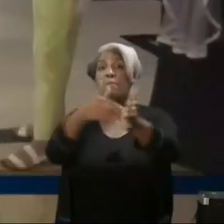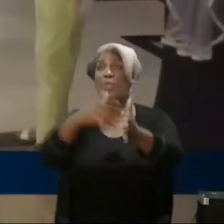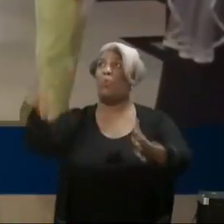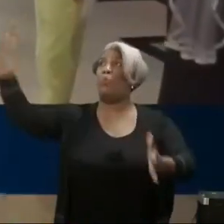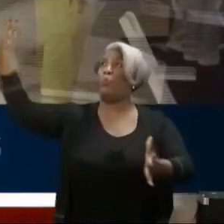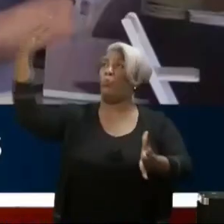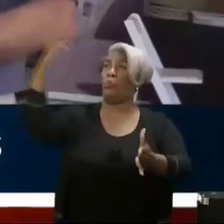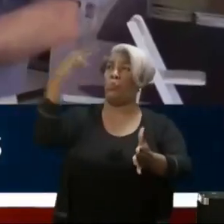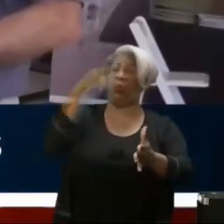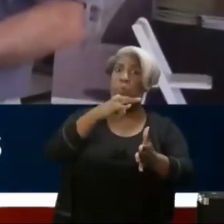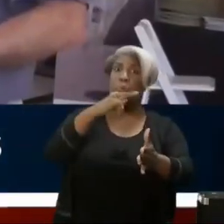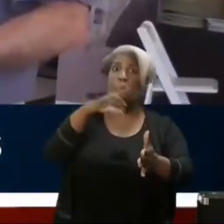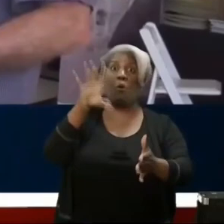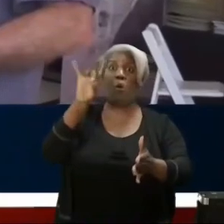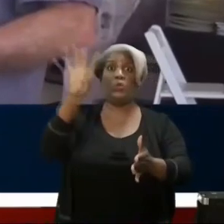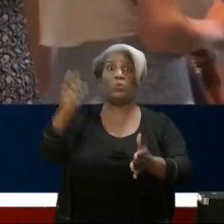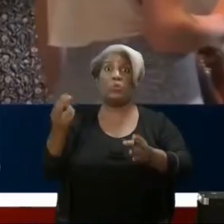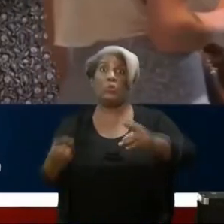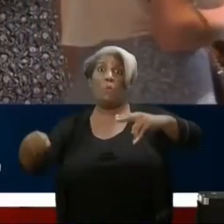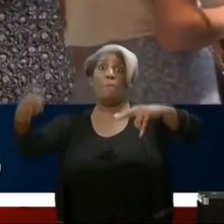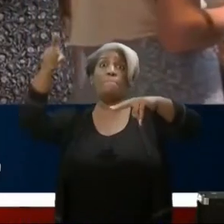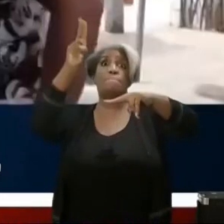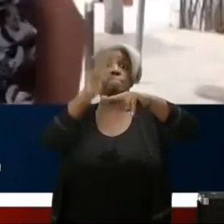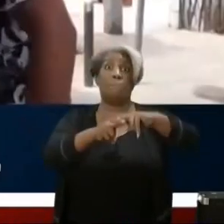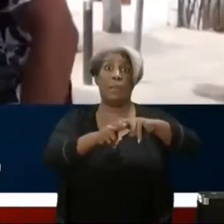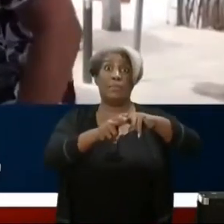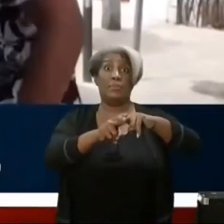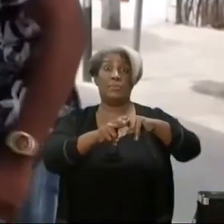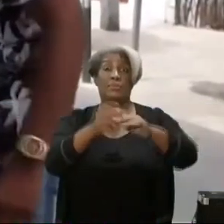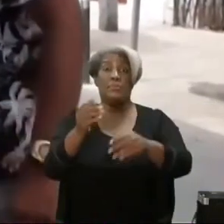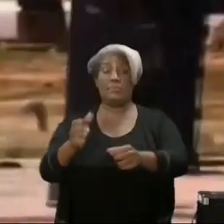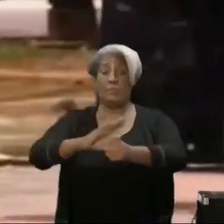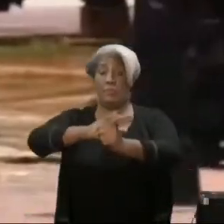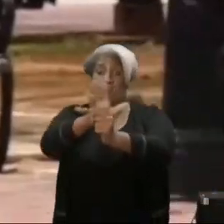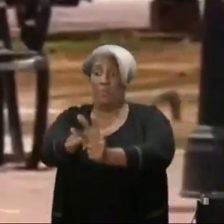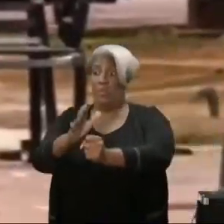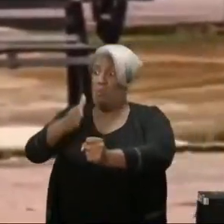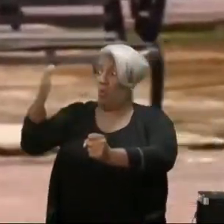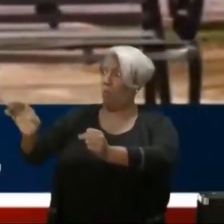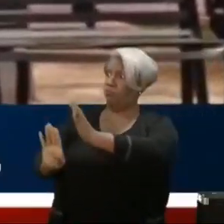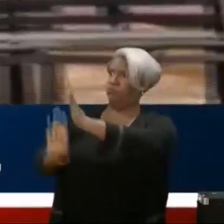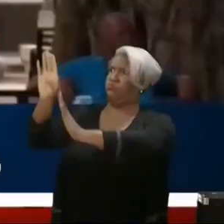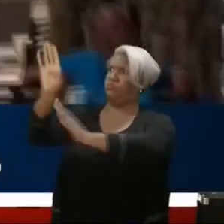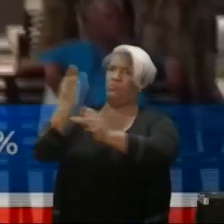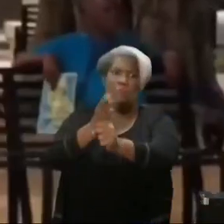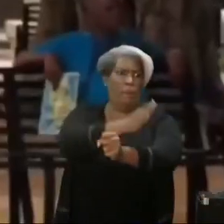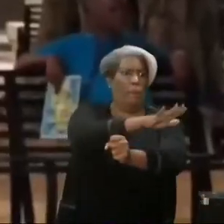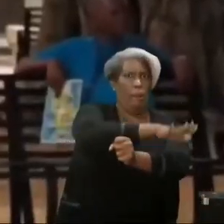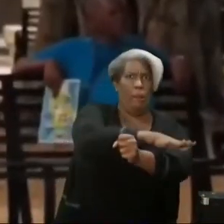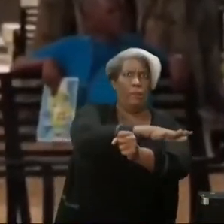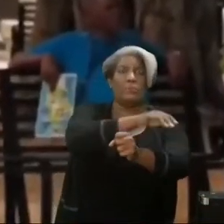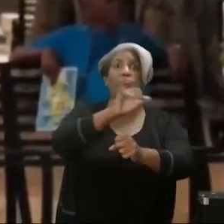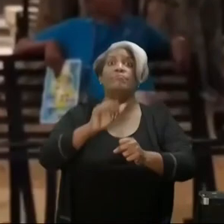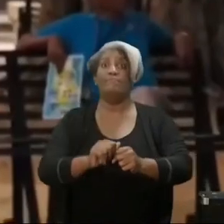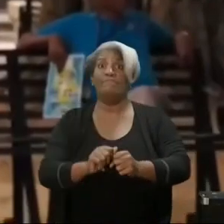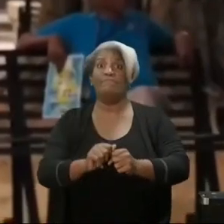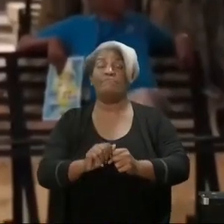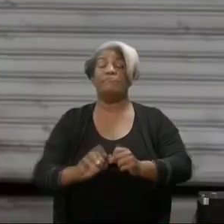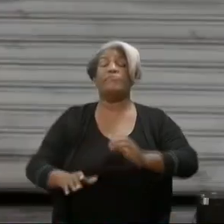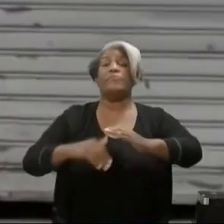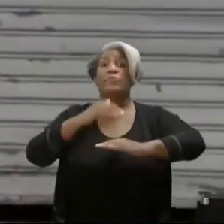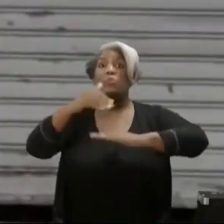11% más que el mejor año prepandemia la ocupación hotelera alcanzó niveles históricamente altos